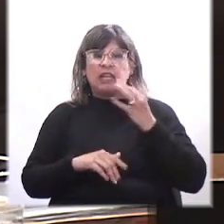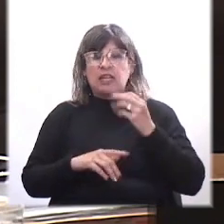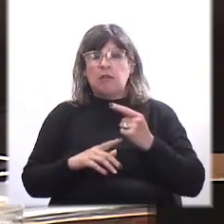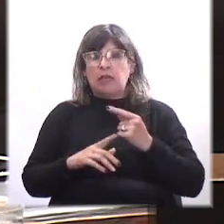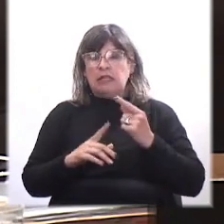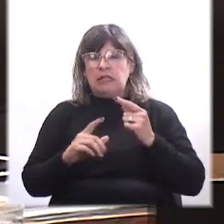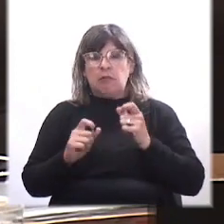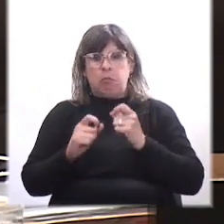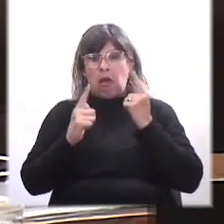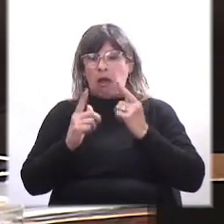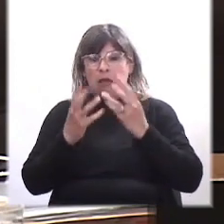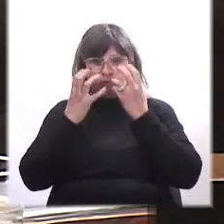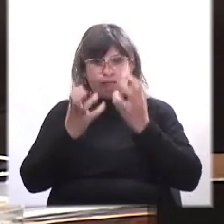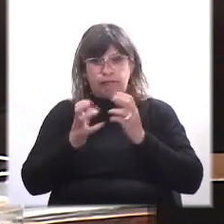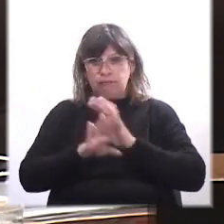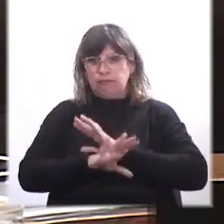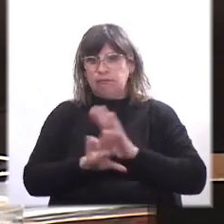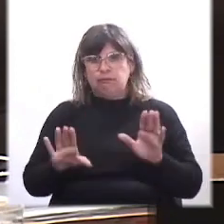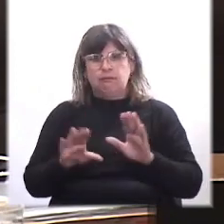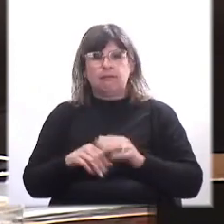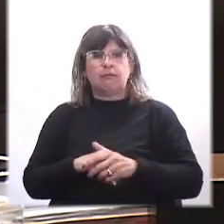los ojos.